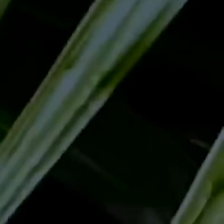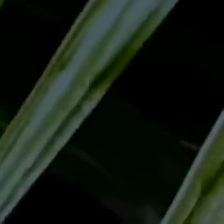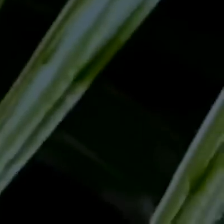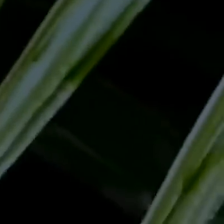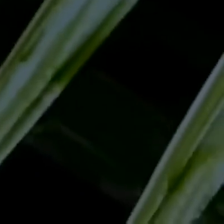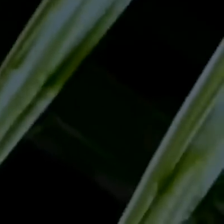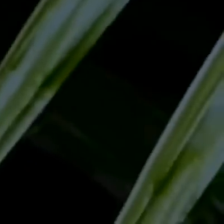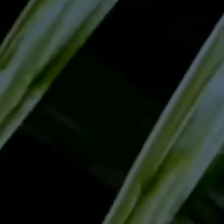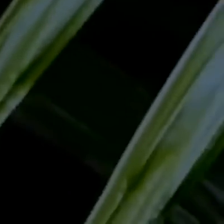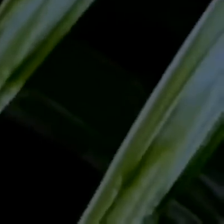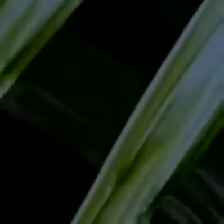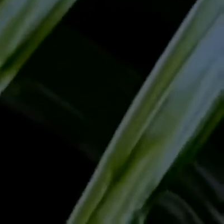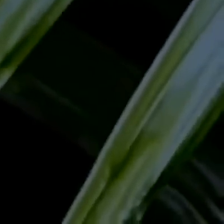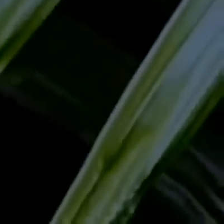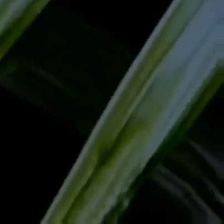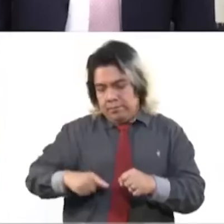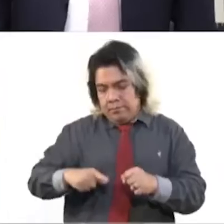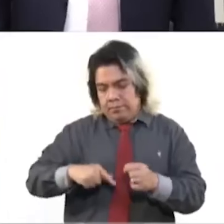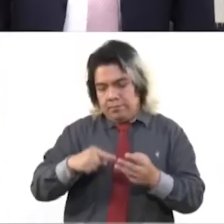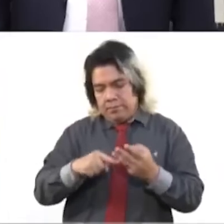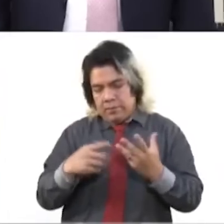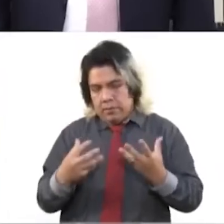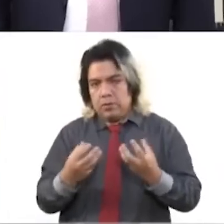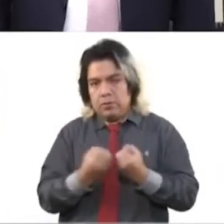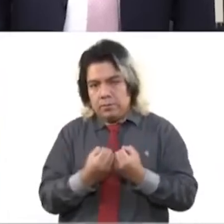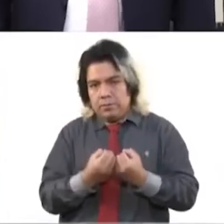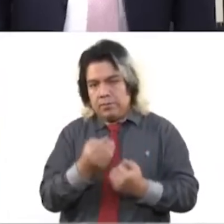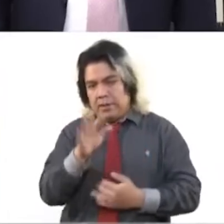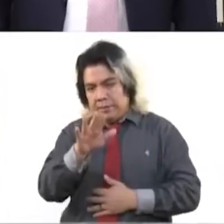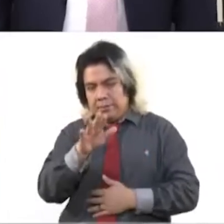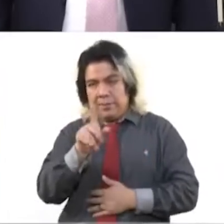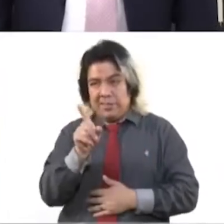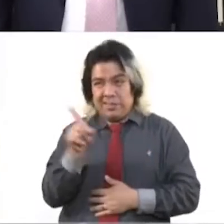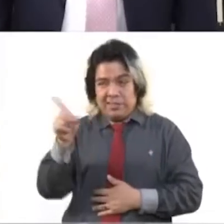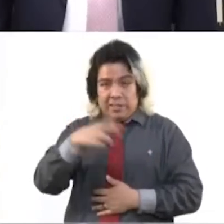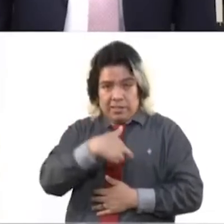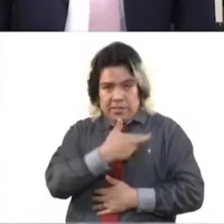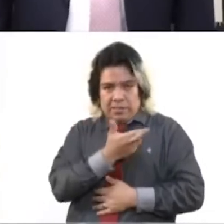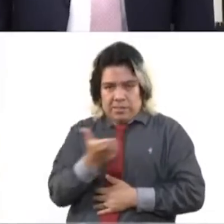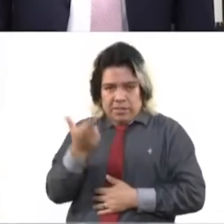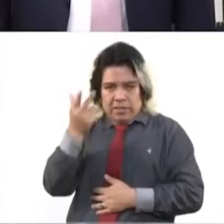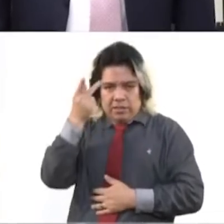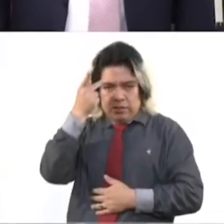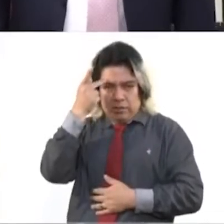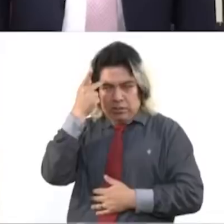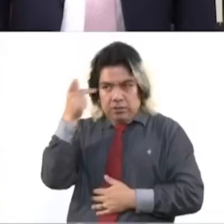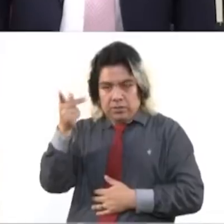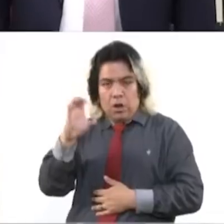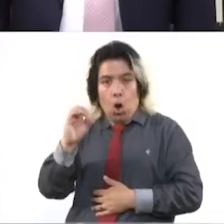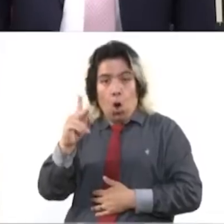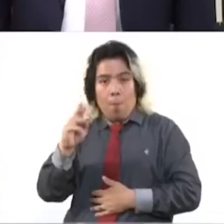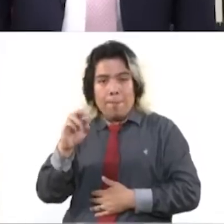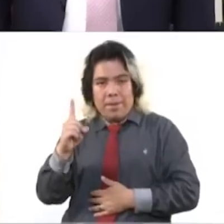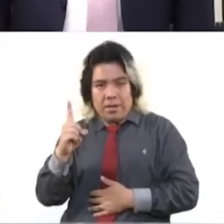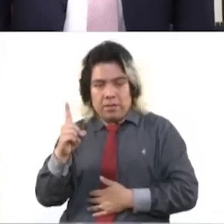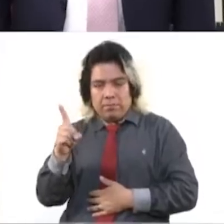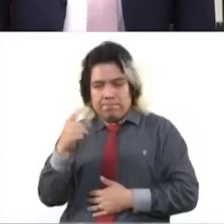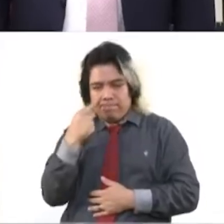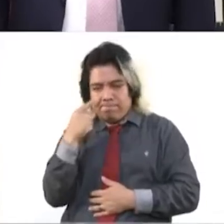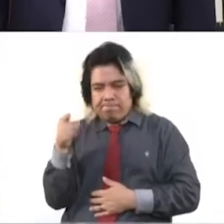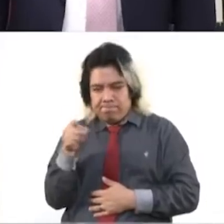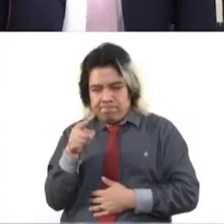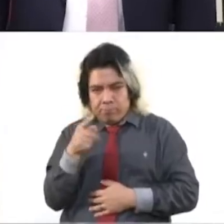para determinar si incurrieron en esta falta. En este caso particular del restaurante, Copred está haciendo una